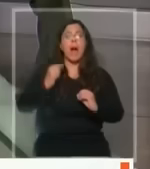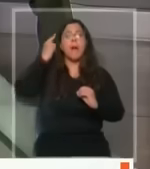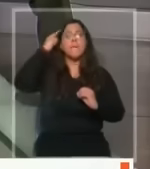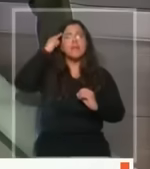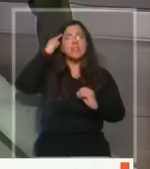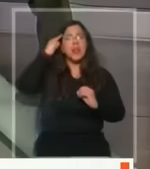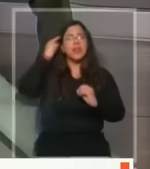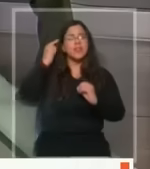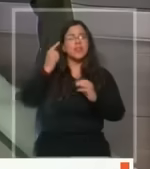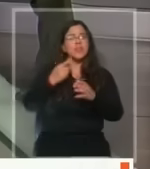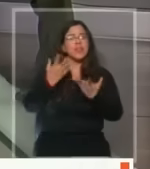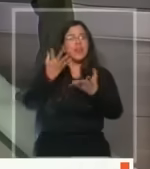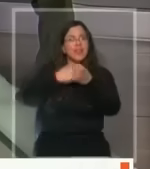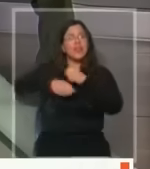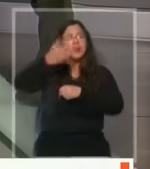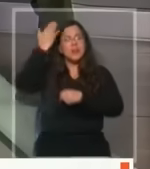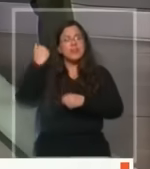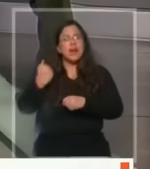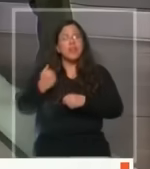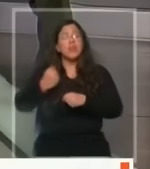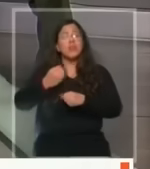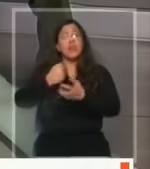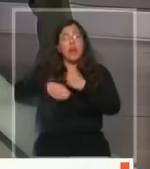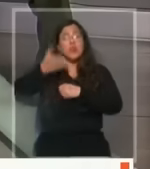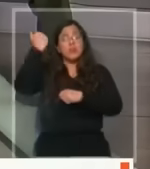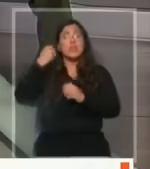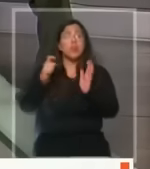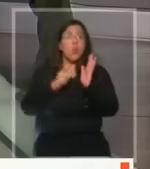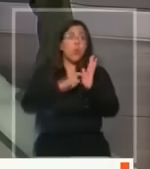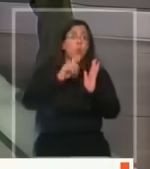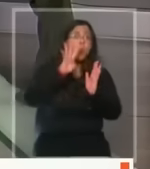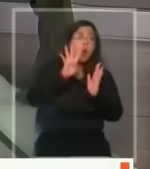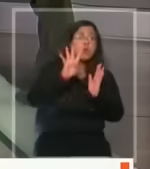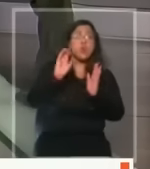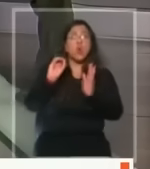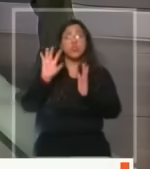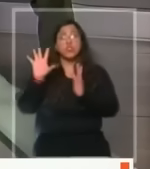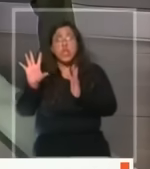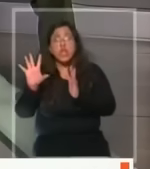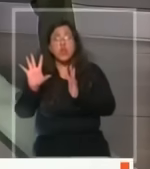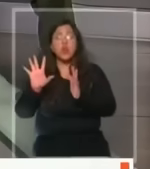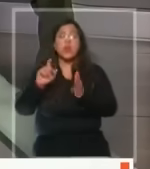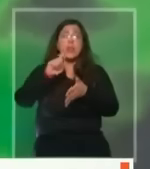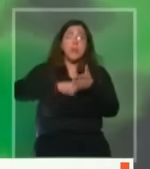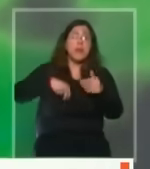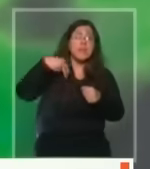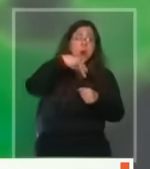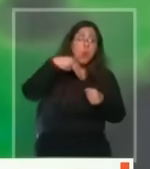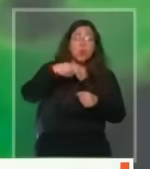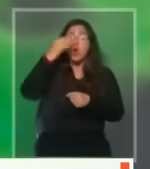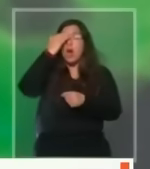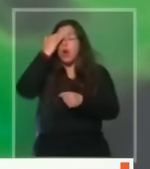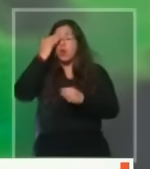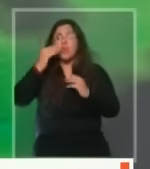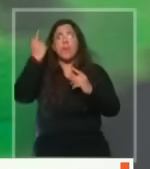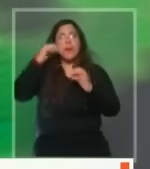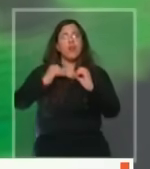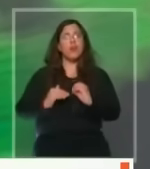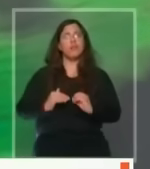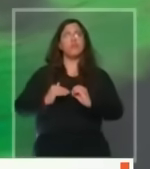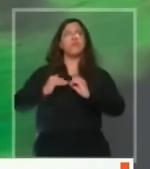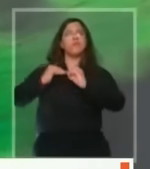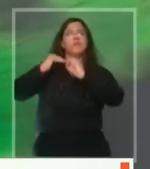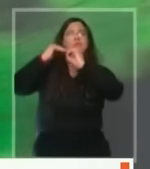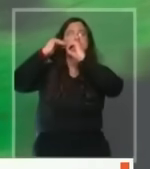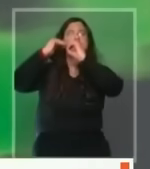año pasado. Claro. El año pasado fue río atmosférico categoría 4 o 5, los dos que tuvimos en junio y agosto, isotermia cero alta, muy